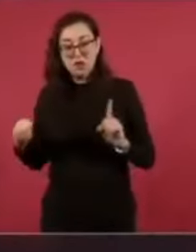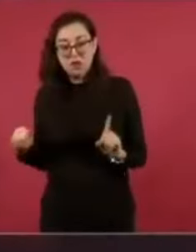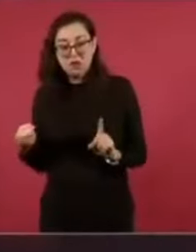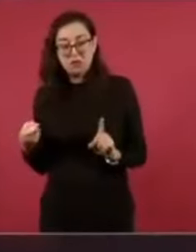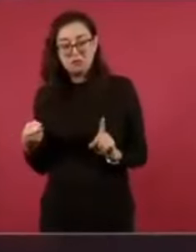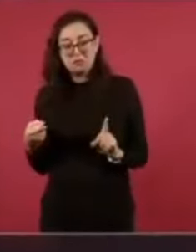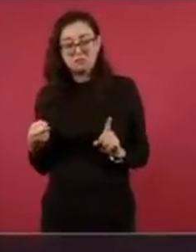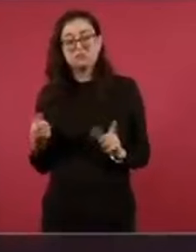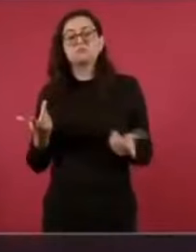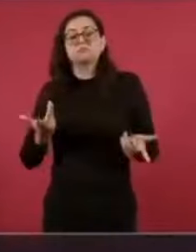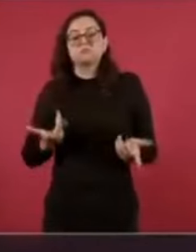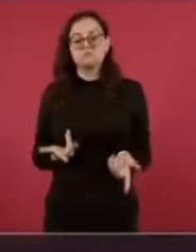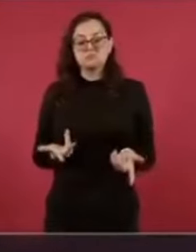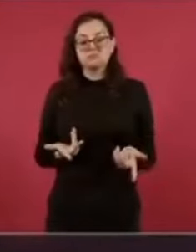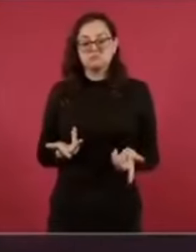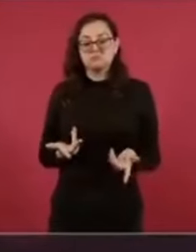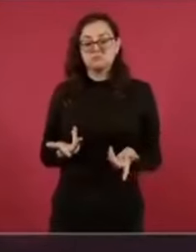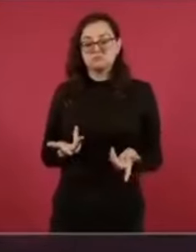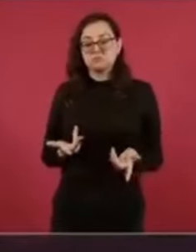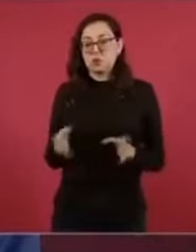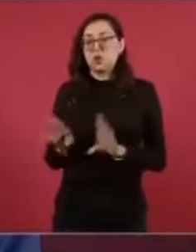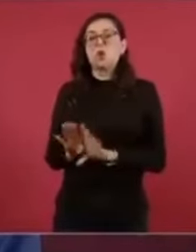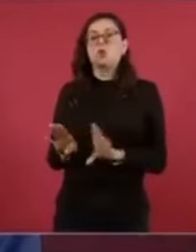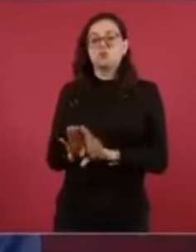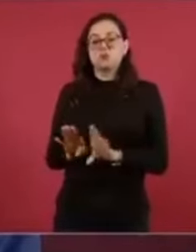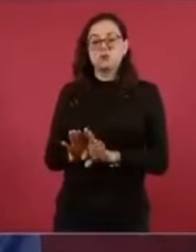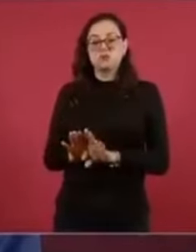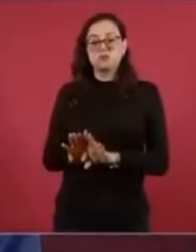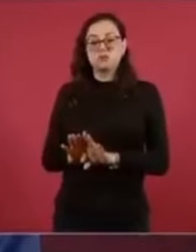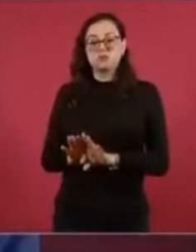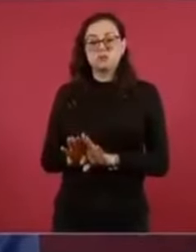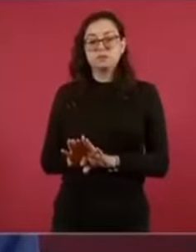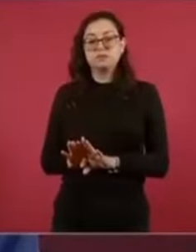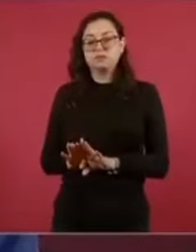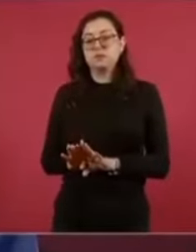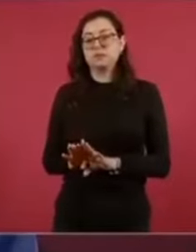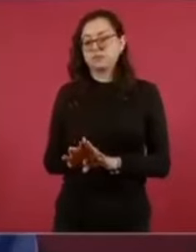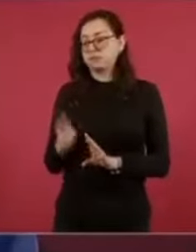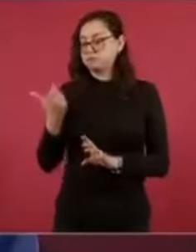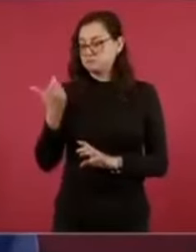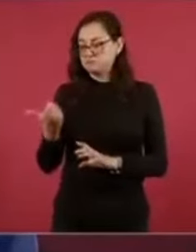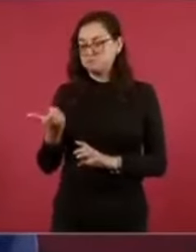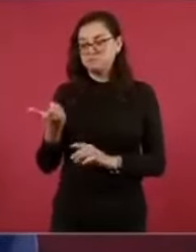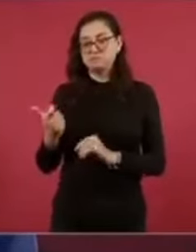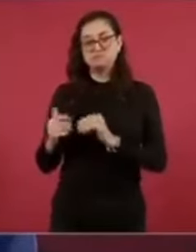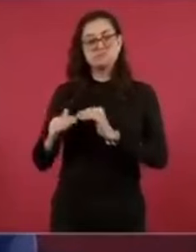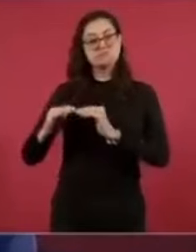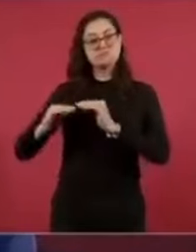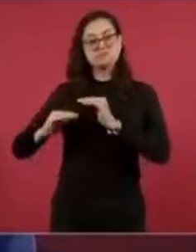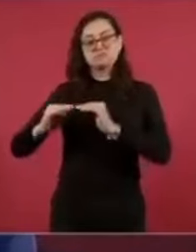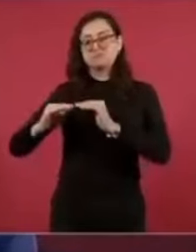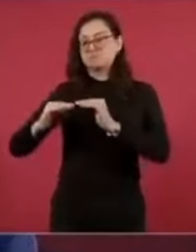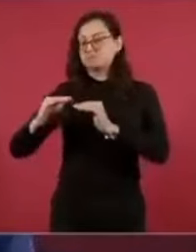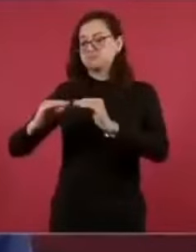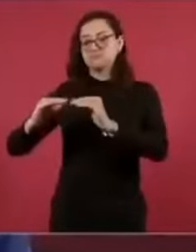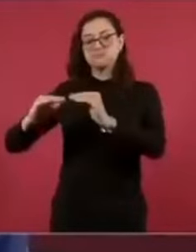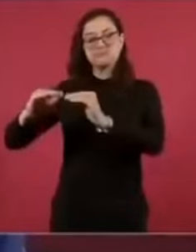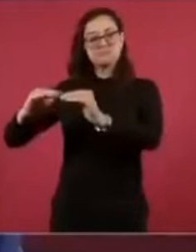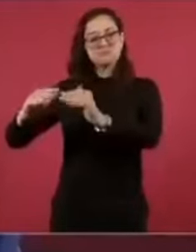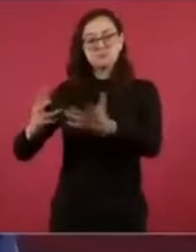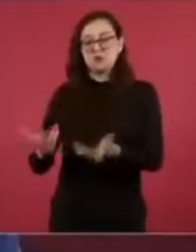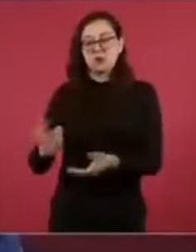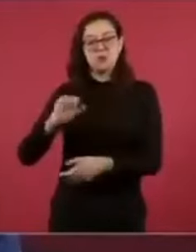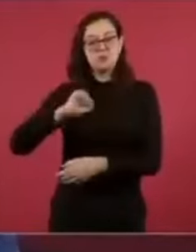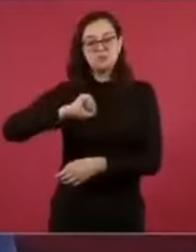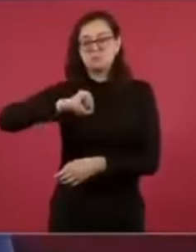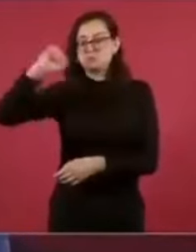ahora el manejo del precio Cómo se ha registrado el precio de las gasolinas